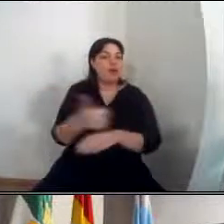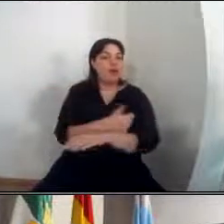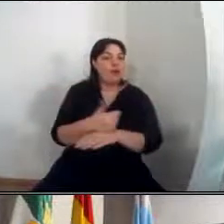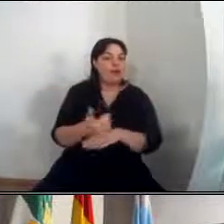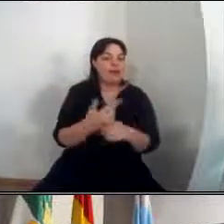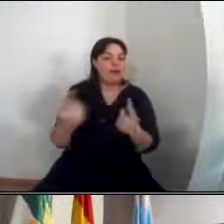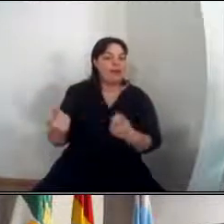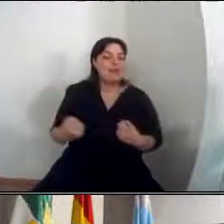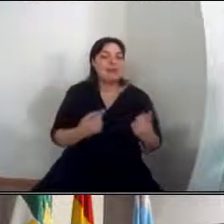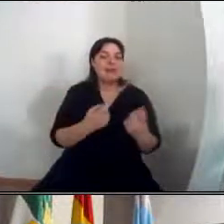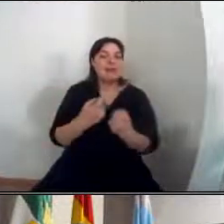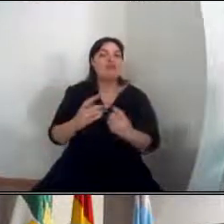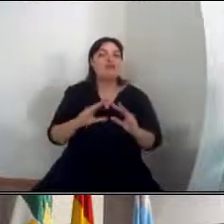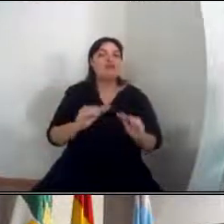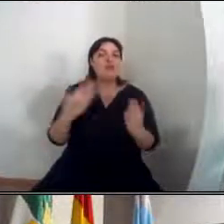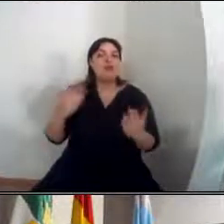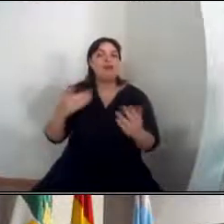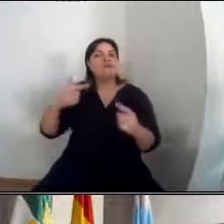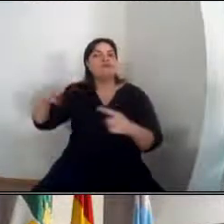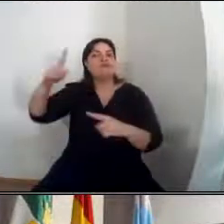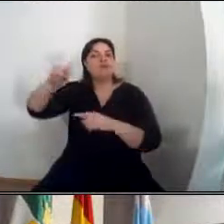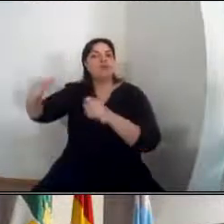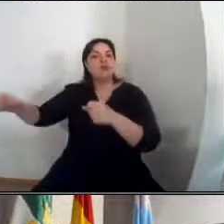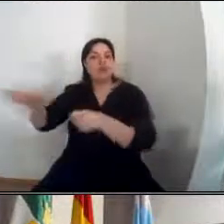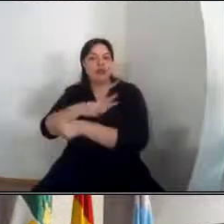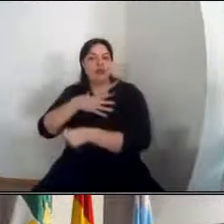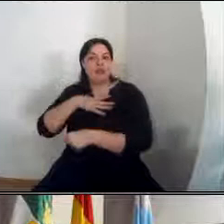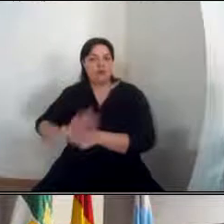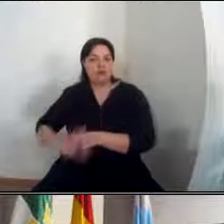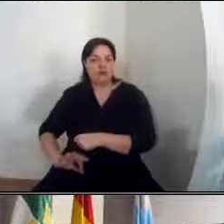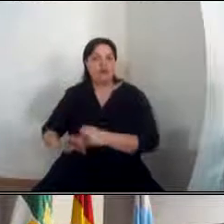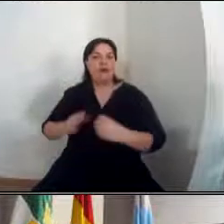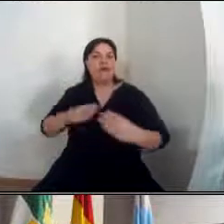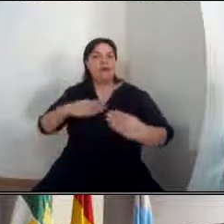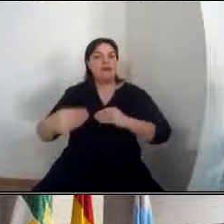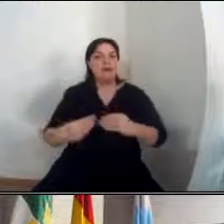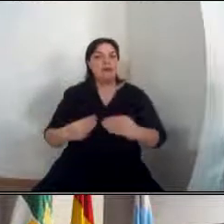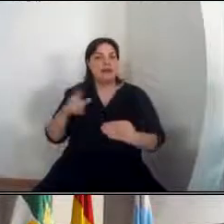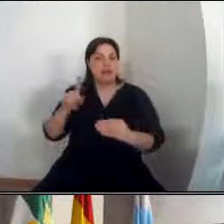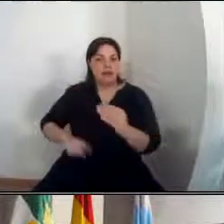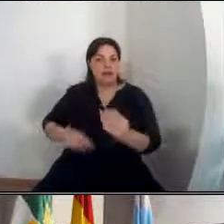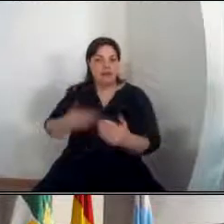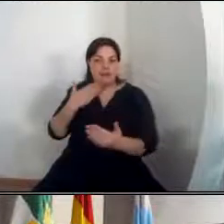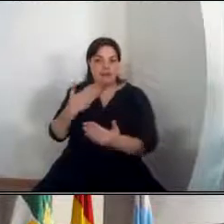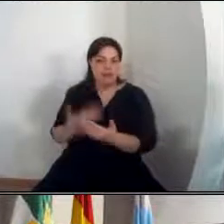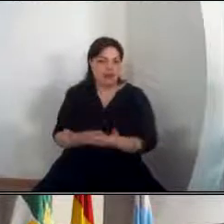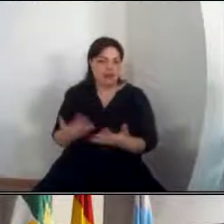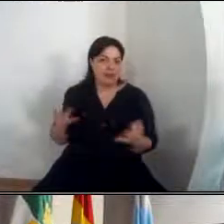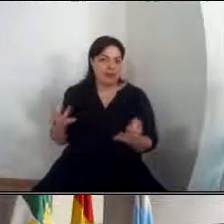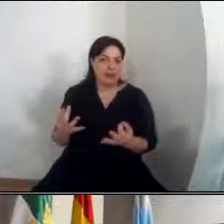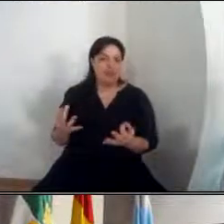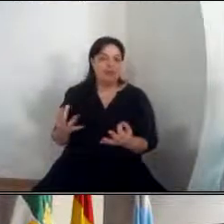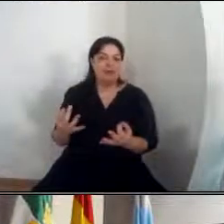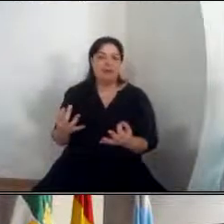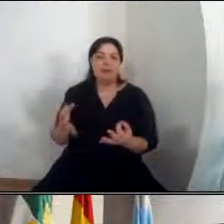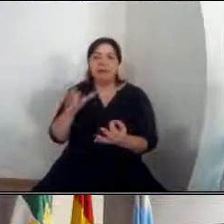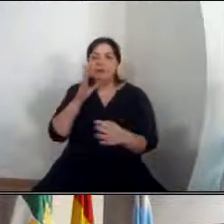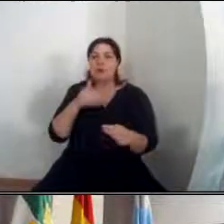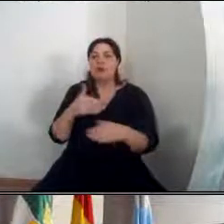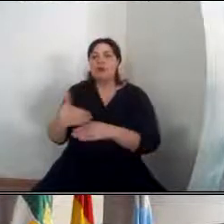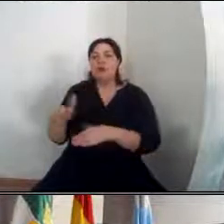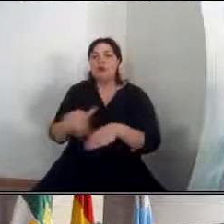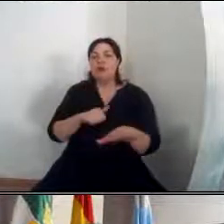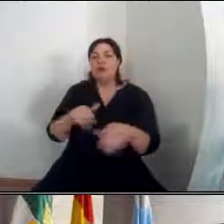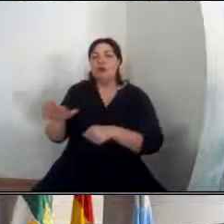los europeos. Pedir flexibilidad, como no puede ser de otra forma, en las próximas convocatorias de